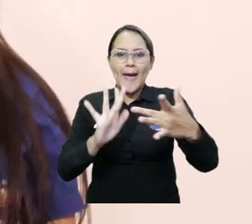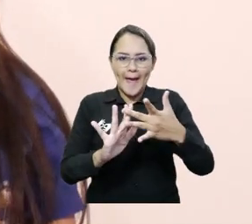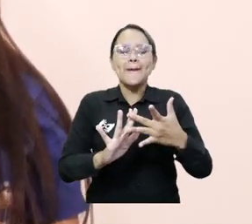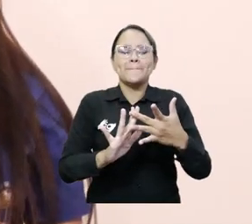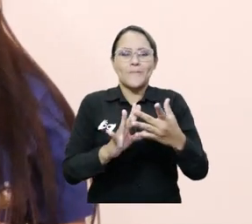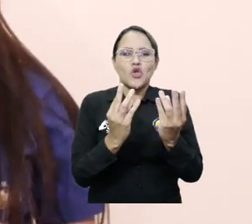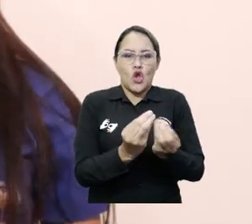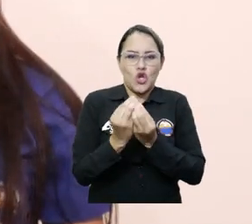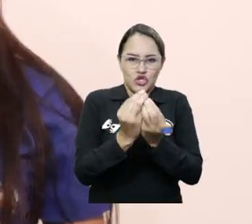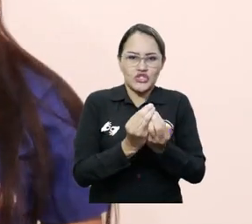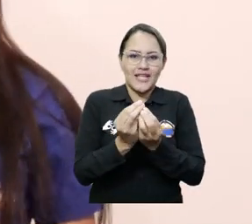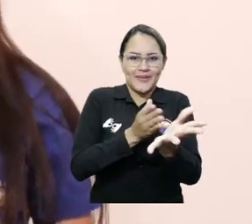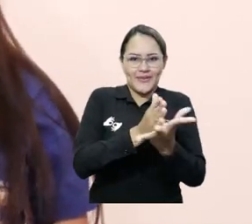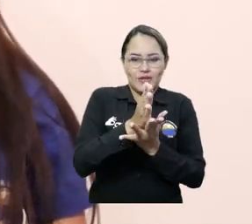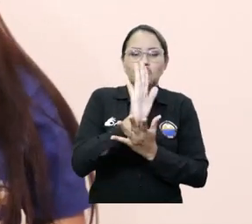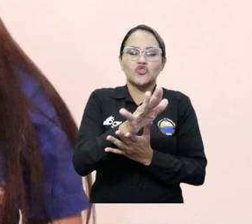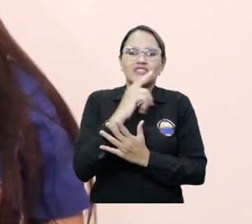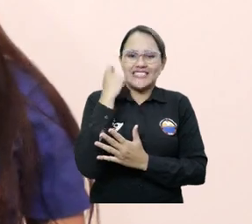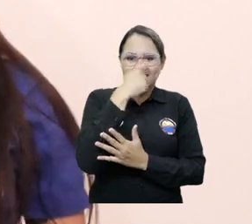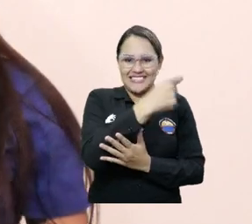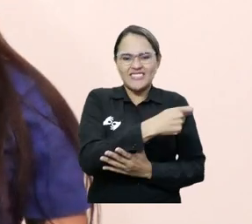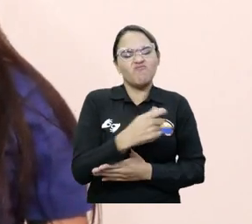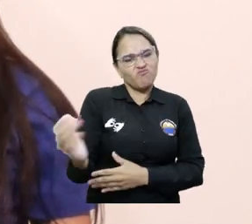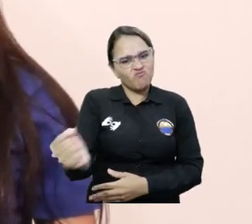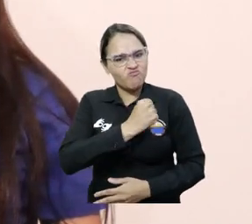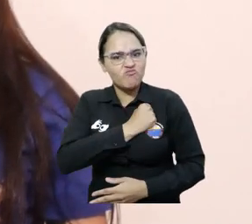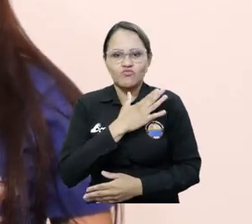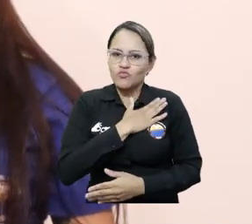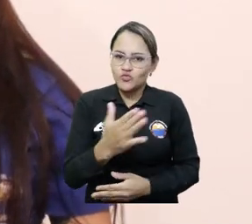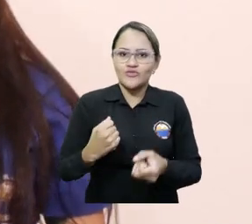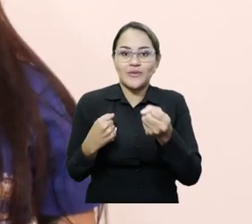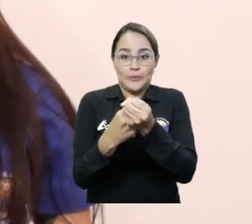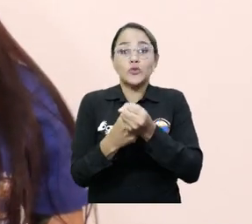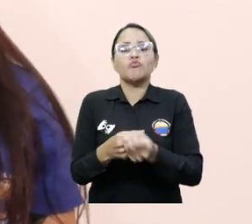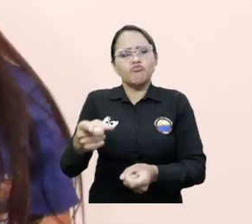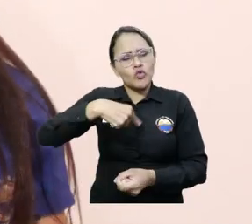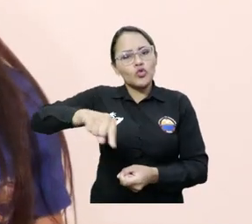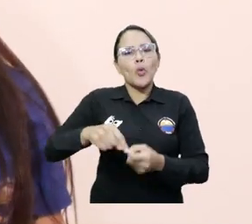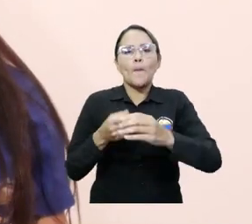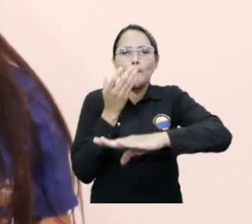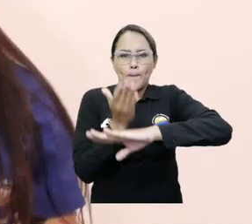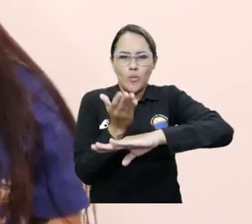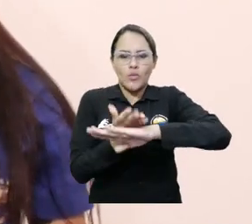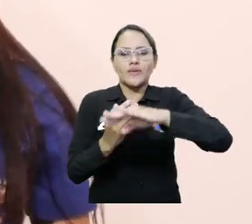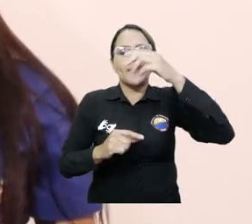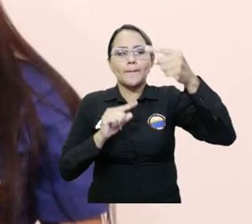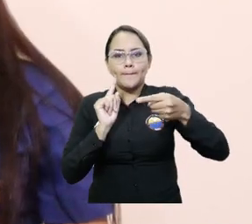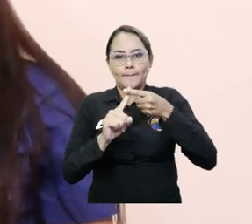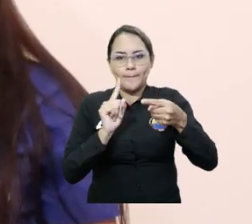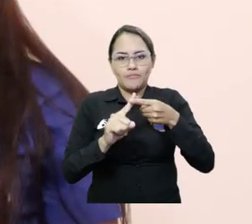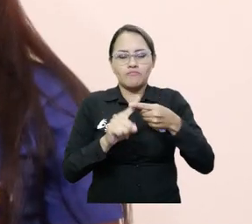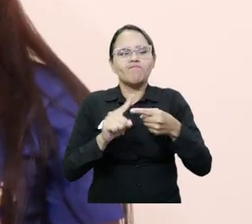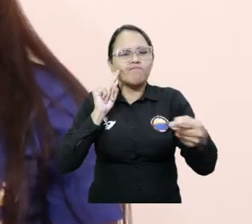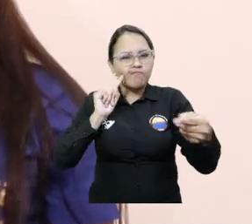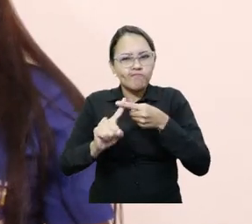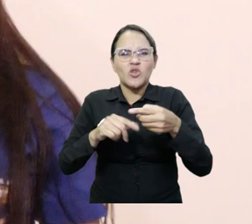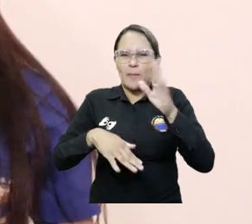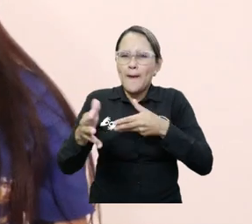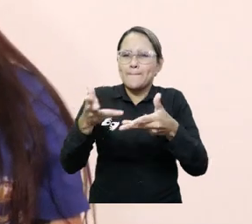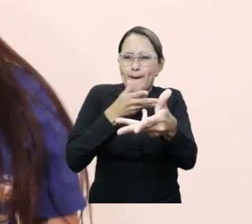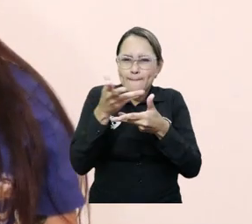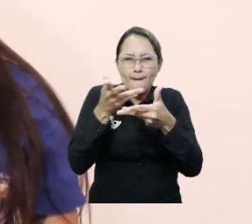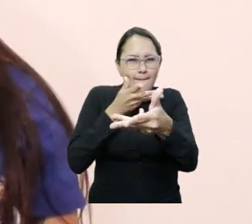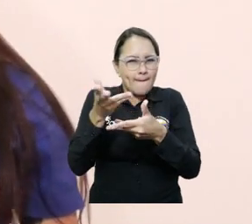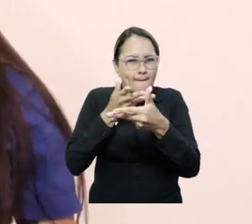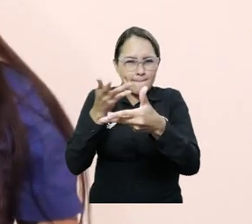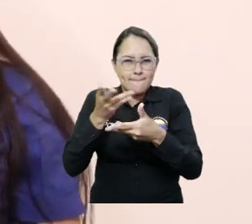Odontología. Somos estudiantes comprometidos y con sentido de pertenencia. Por eso, en nuestras propuestas pilares tenemos, primero, la interlocución constante y